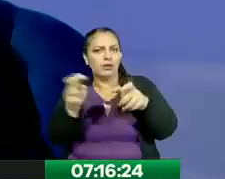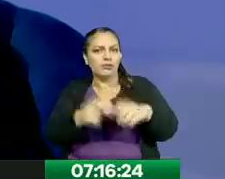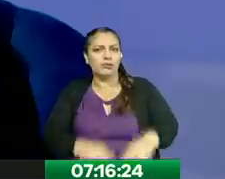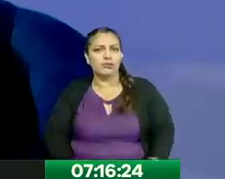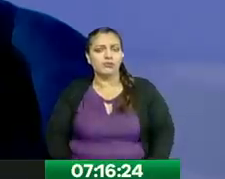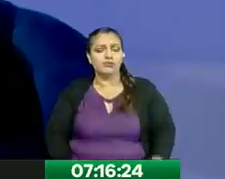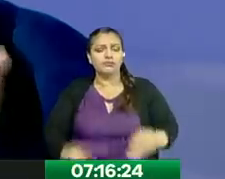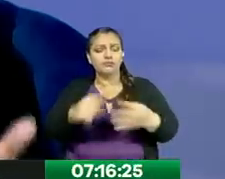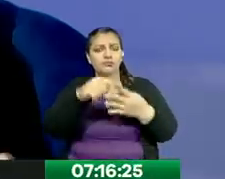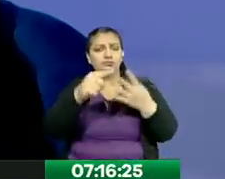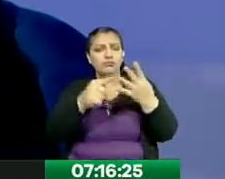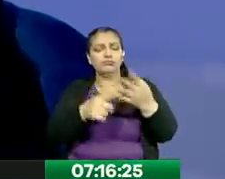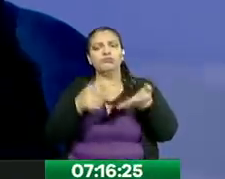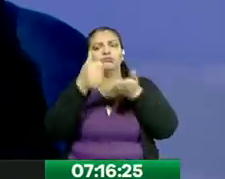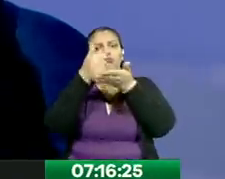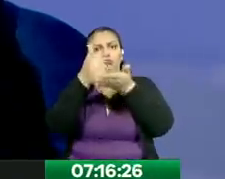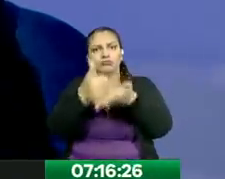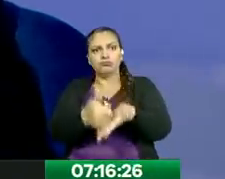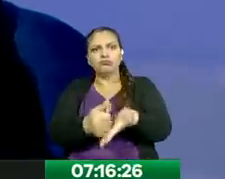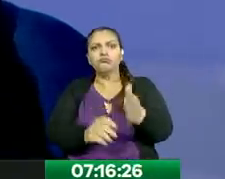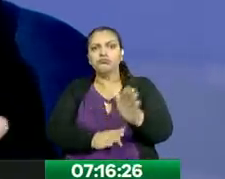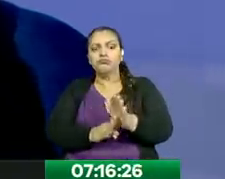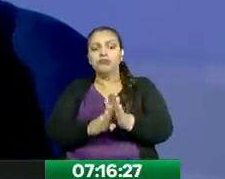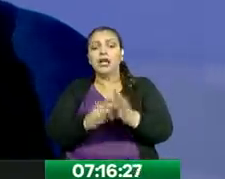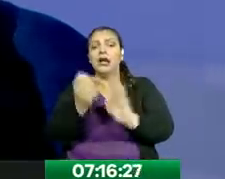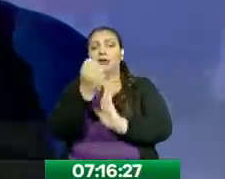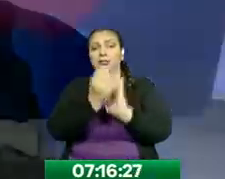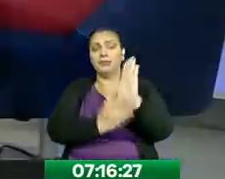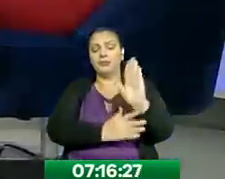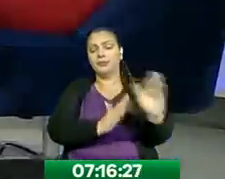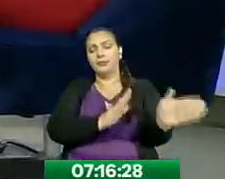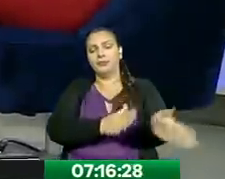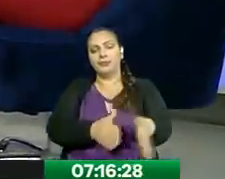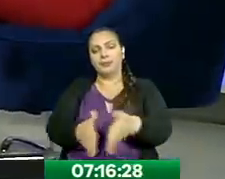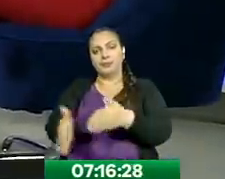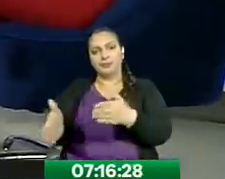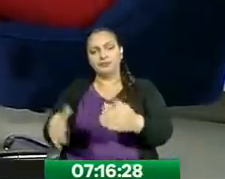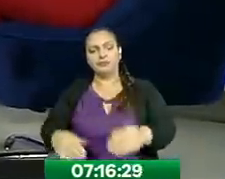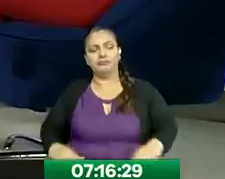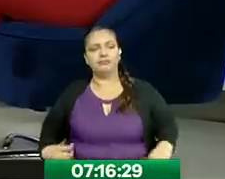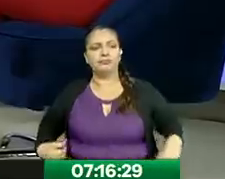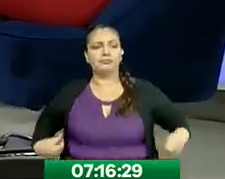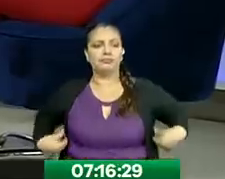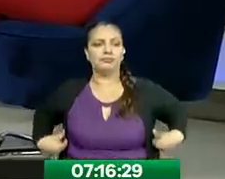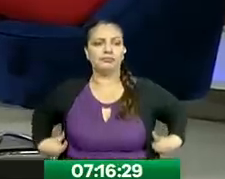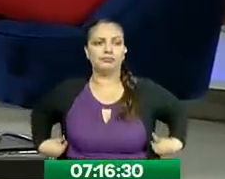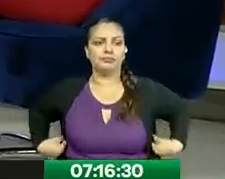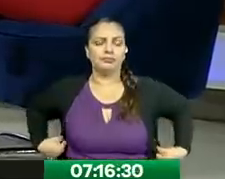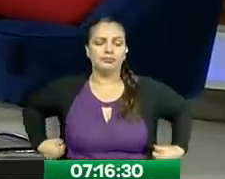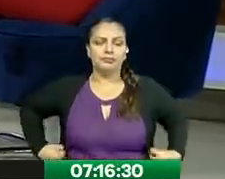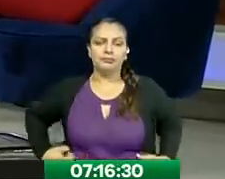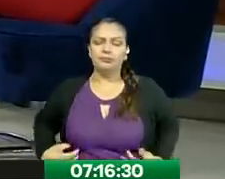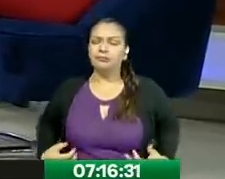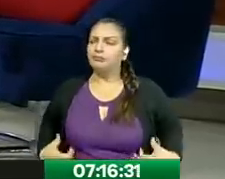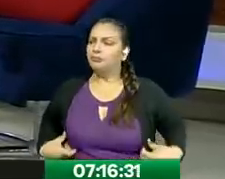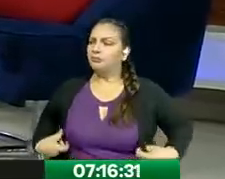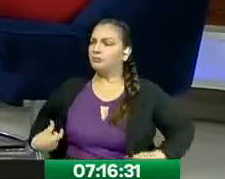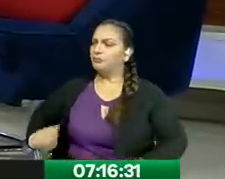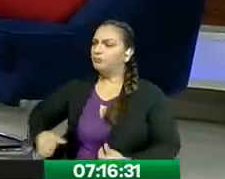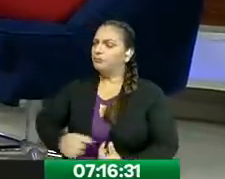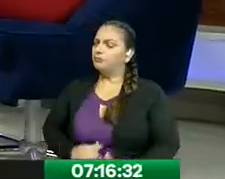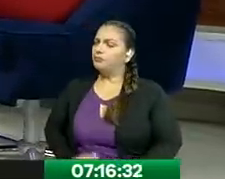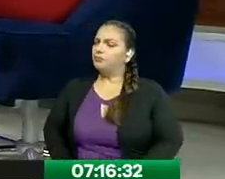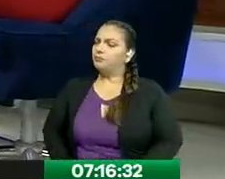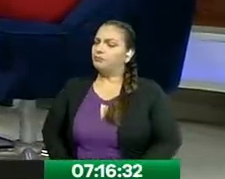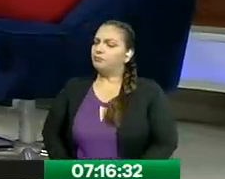posibles accesibilidad a los recursos que lleguen pues servirá categorizando y priorizando desde la matriz abogado tienen ya una idea de lo